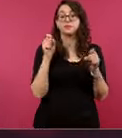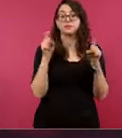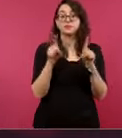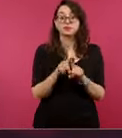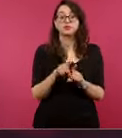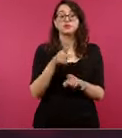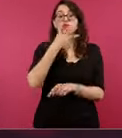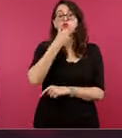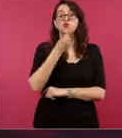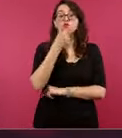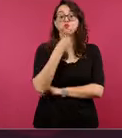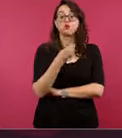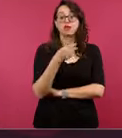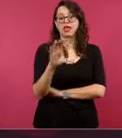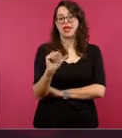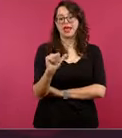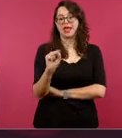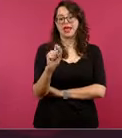Castañeda, hablando de guerra sucia.